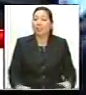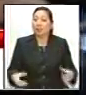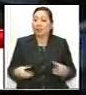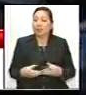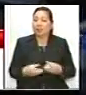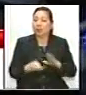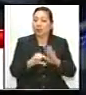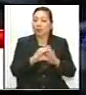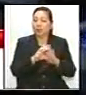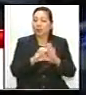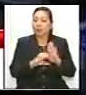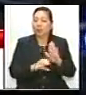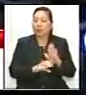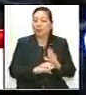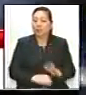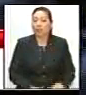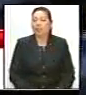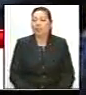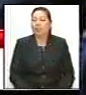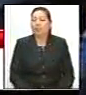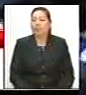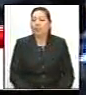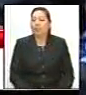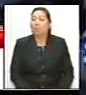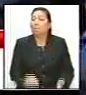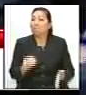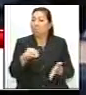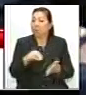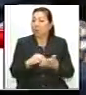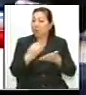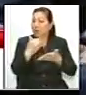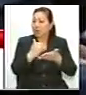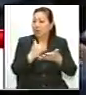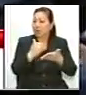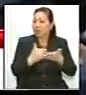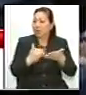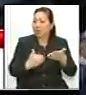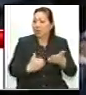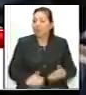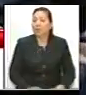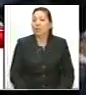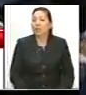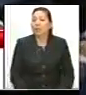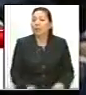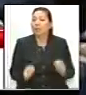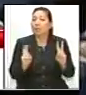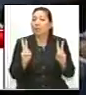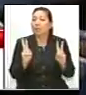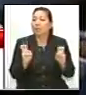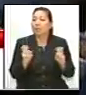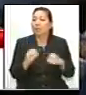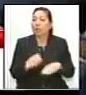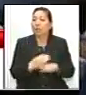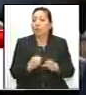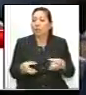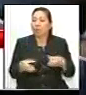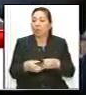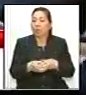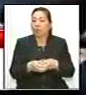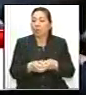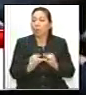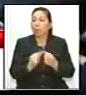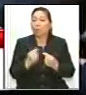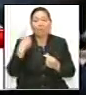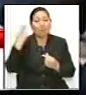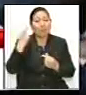de Constitución poner en agenda el tema de la conformación de las